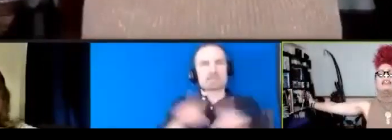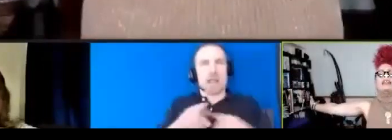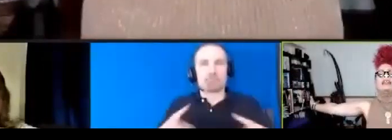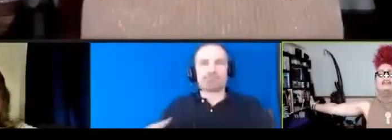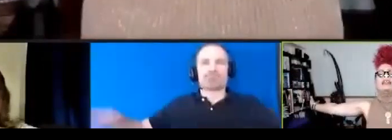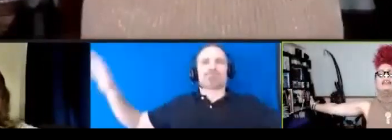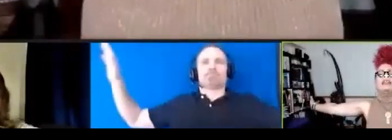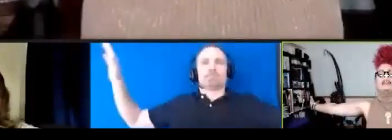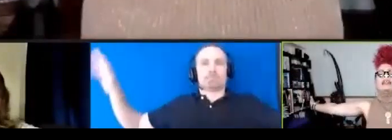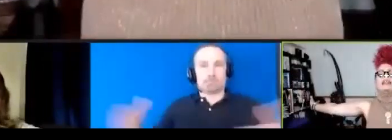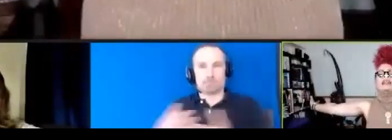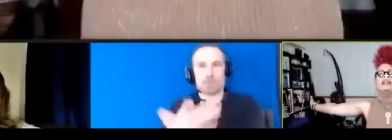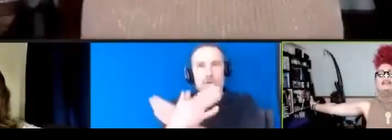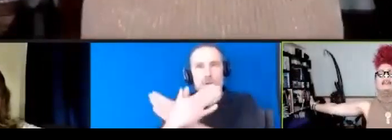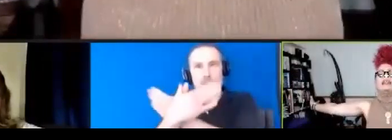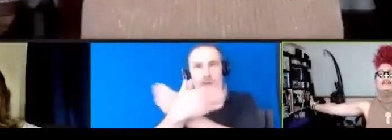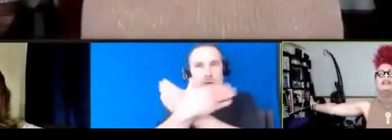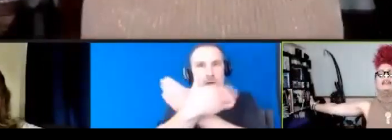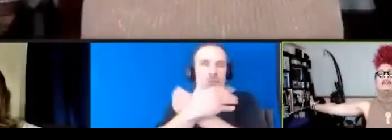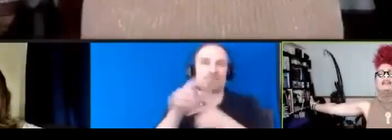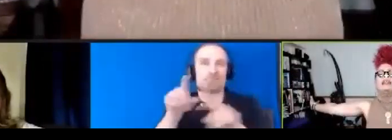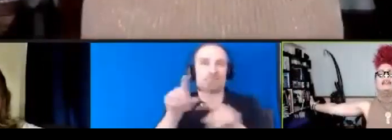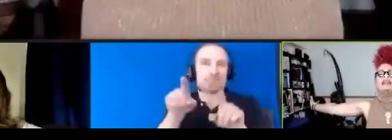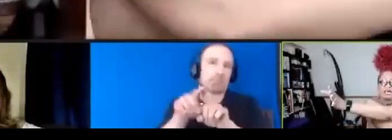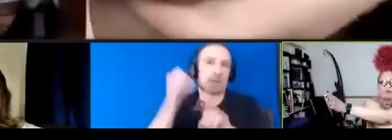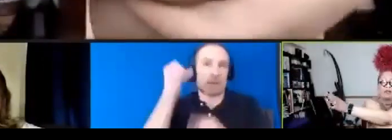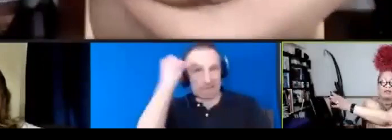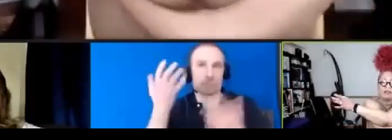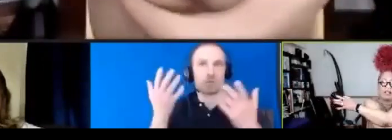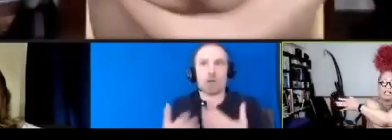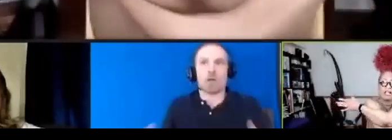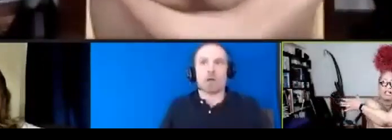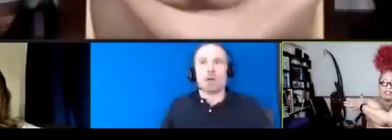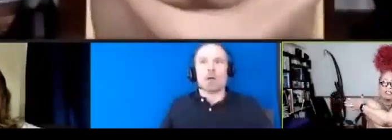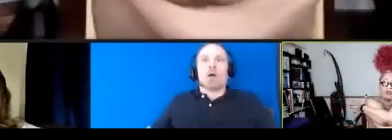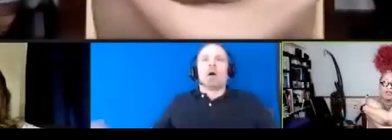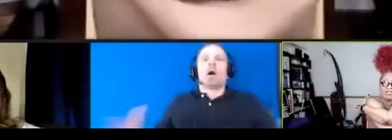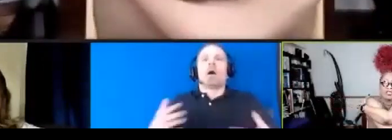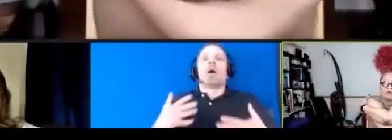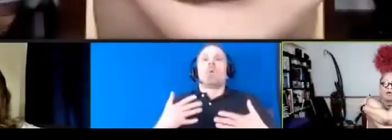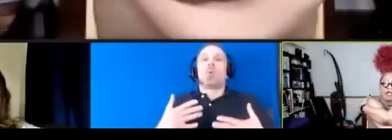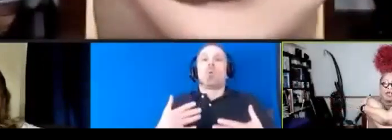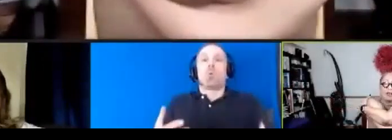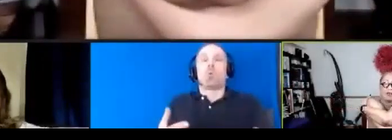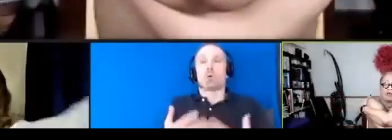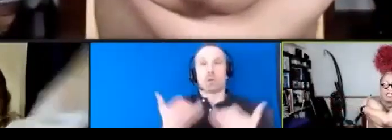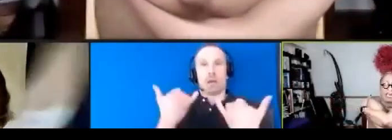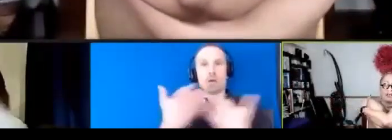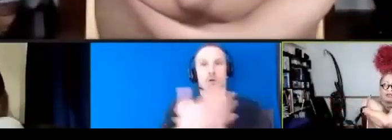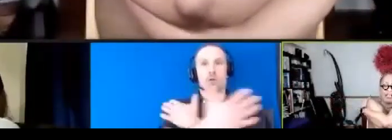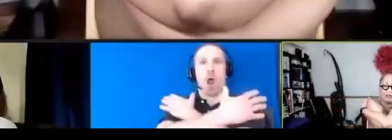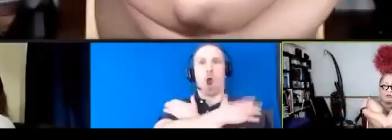a soltar vamos a darnos un abrazo fuerte y vamos a repetir esos brazos fuerte para al lado